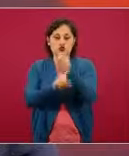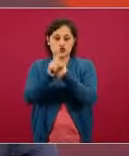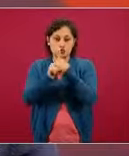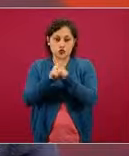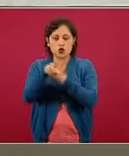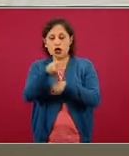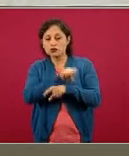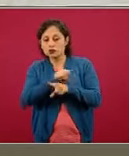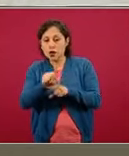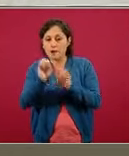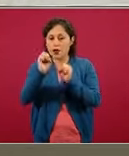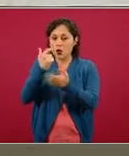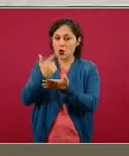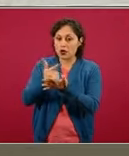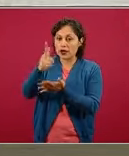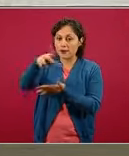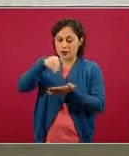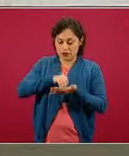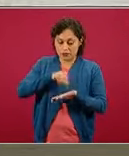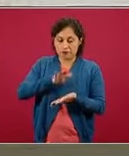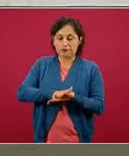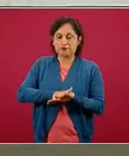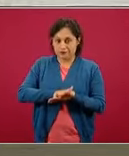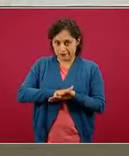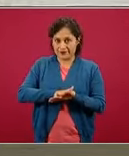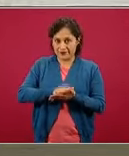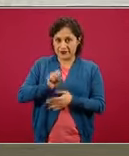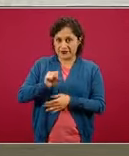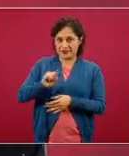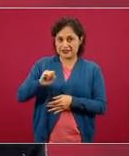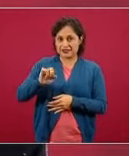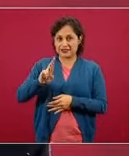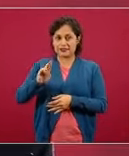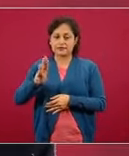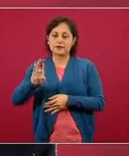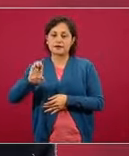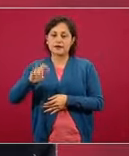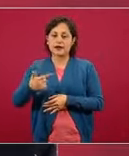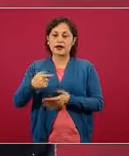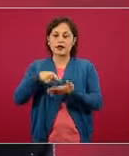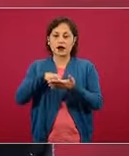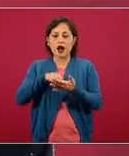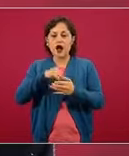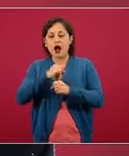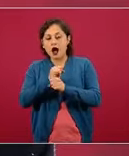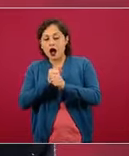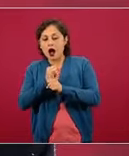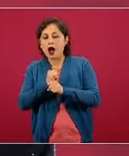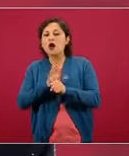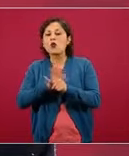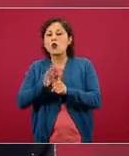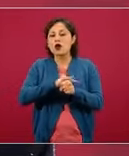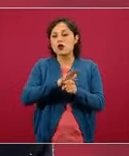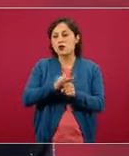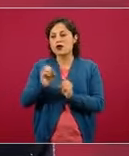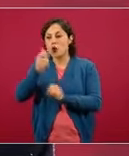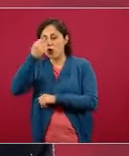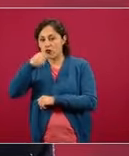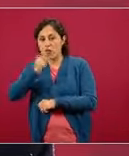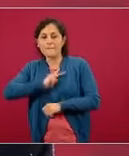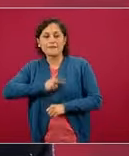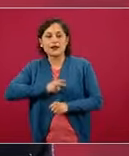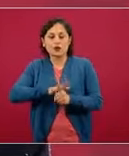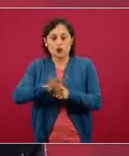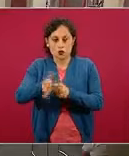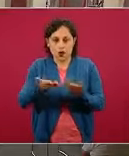leve o grave, qué virus es el que la puede estar causando. Cuando hablamos de introducir estas pruebas que en una sola